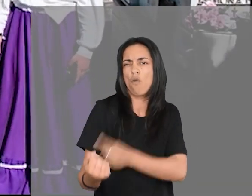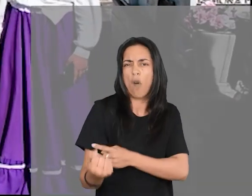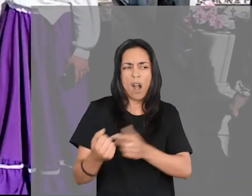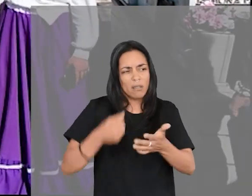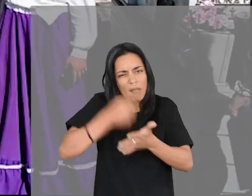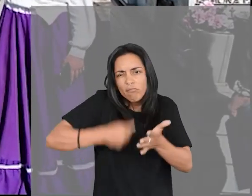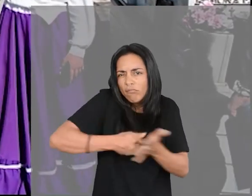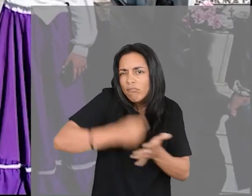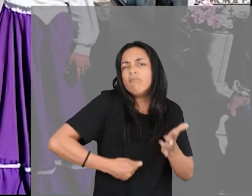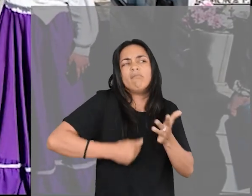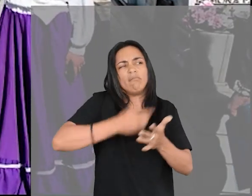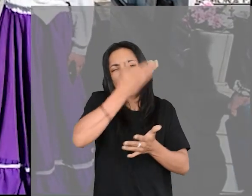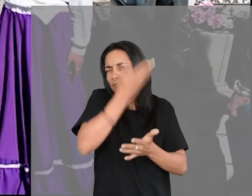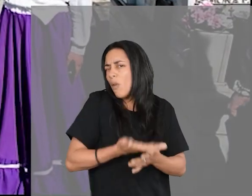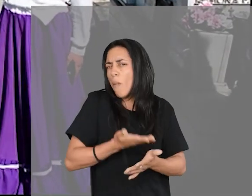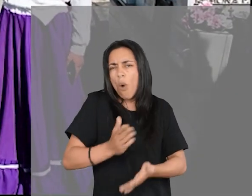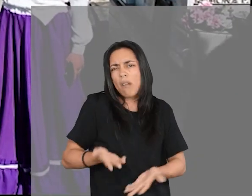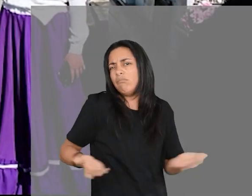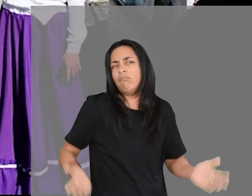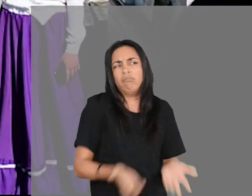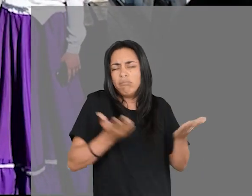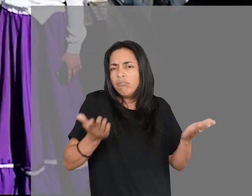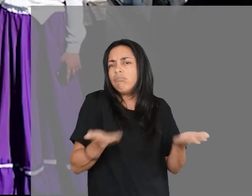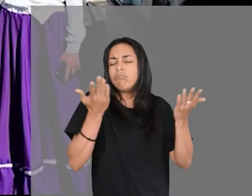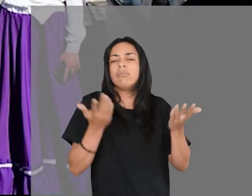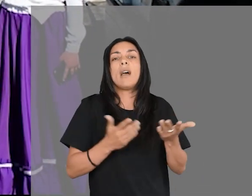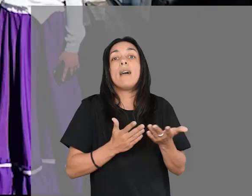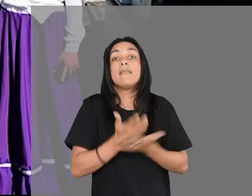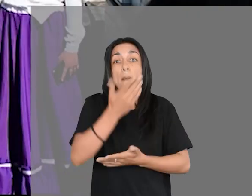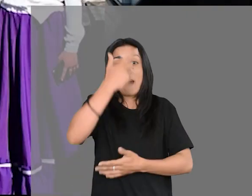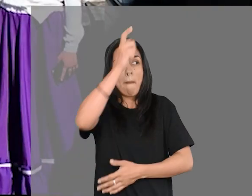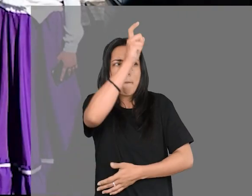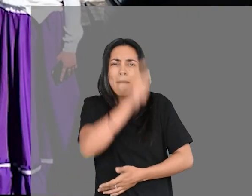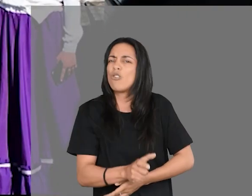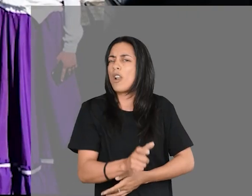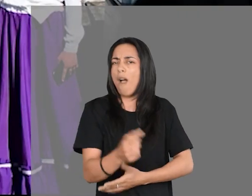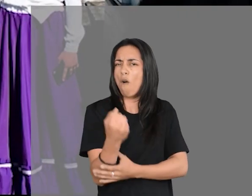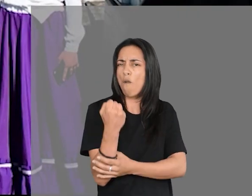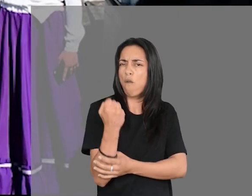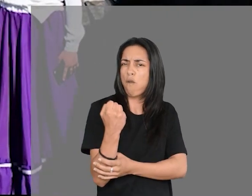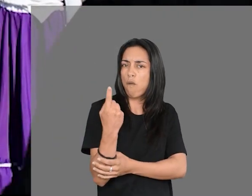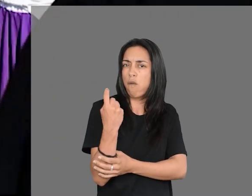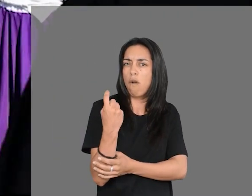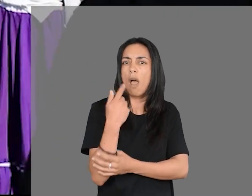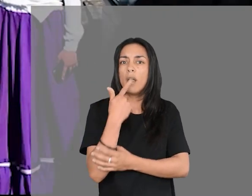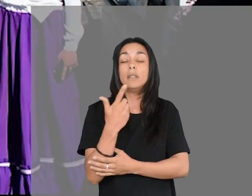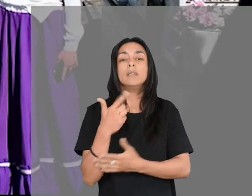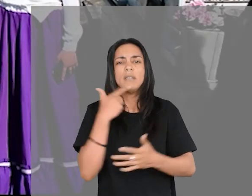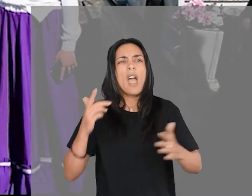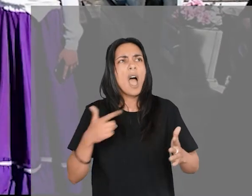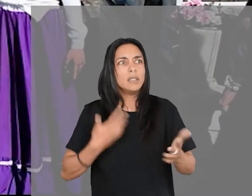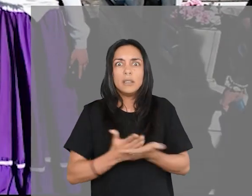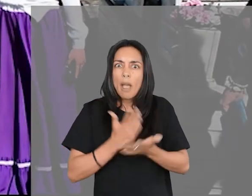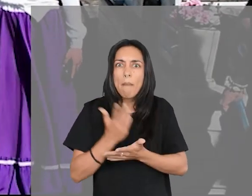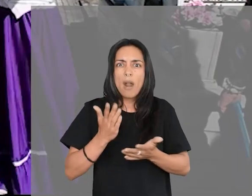tenaz, vertical en sus actitudes. Dossetti también relató dos historias que ilustran la fuerte